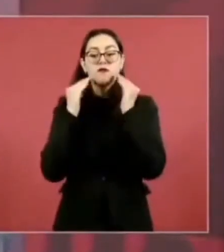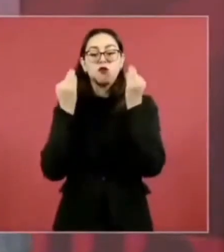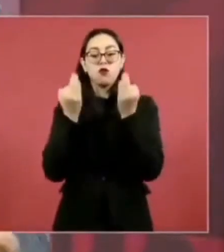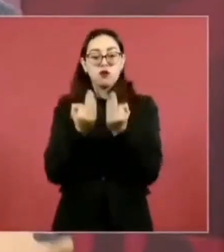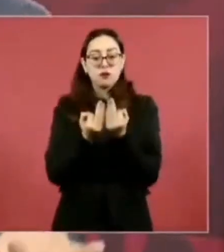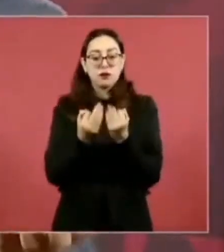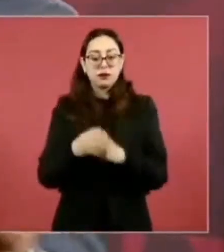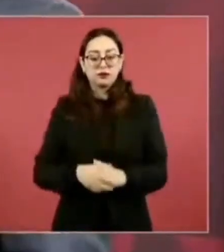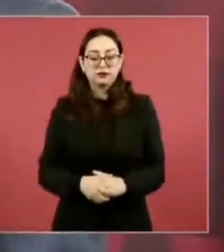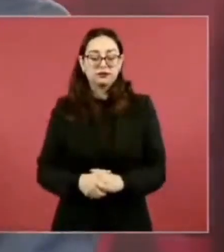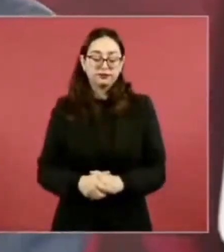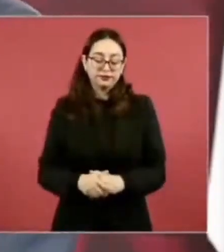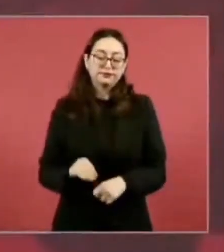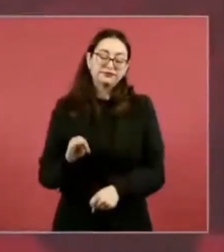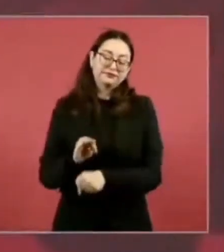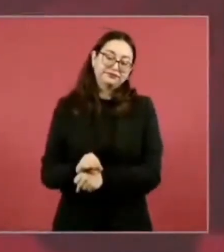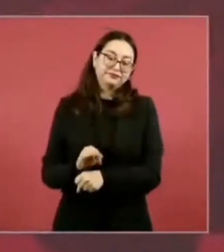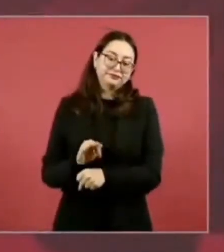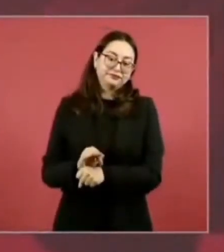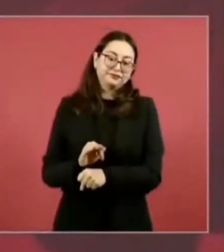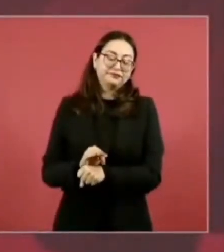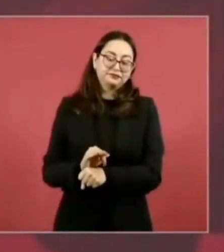Porque eso es lo que nos protege.